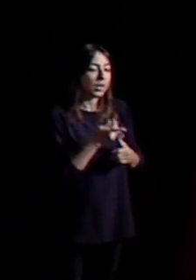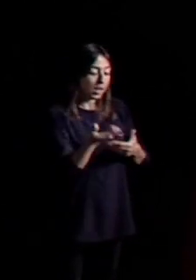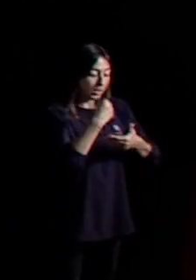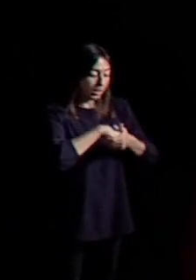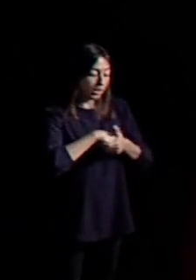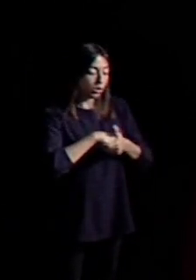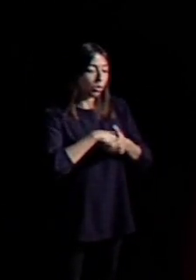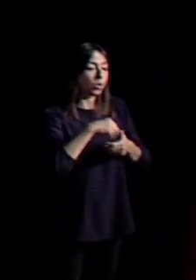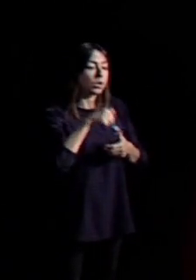Dentro de este contexto